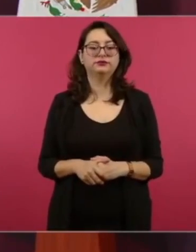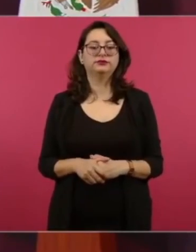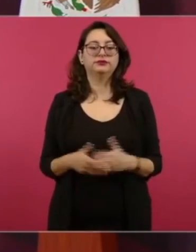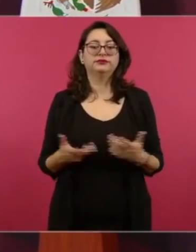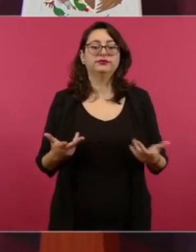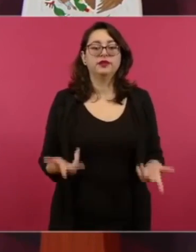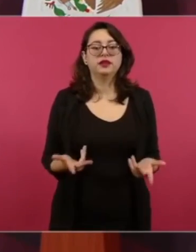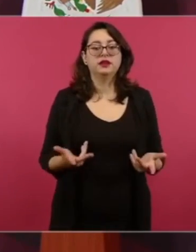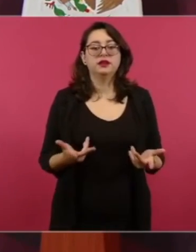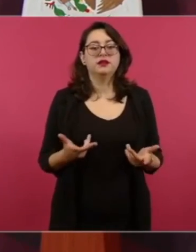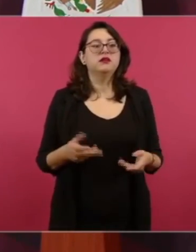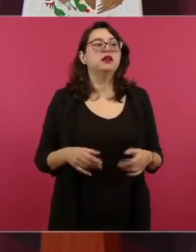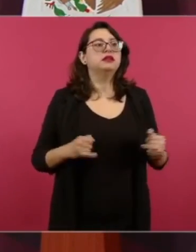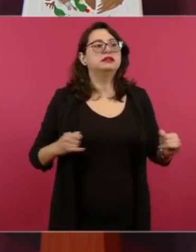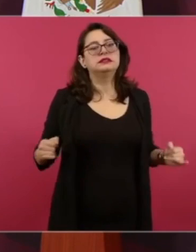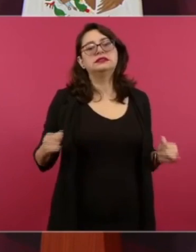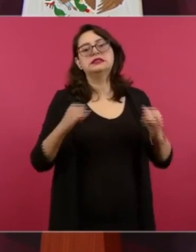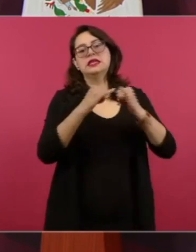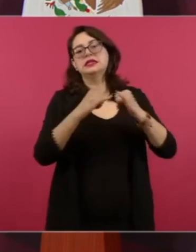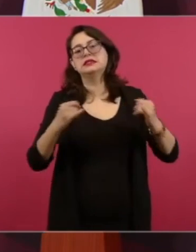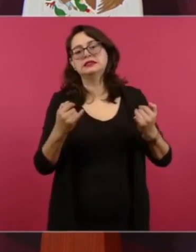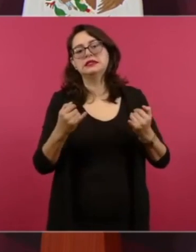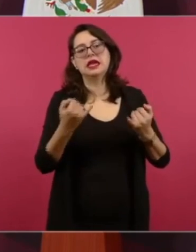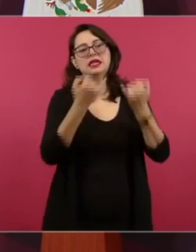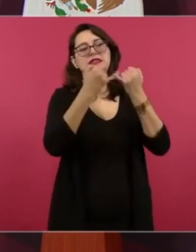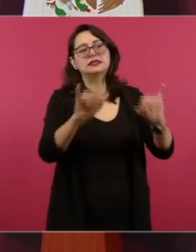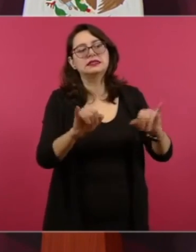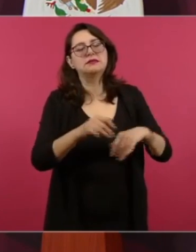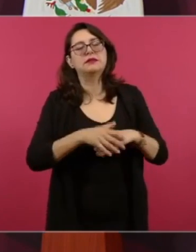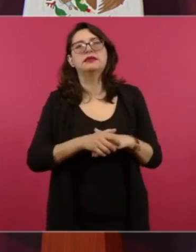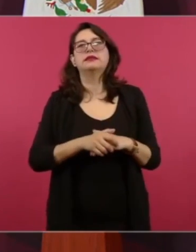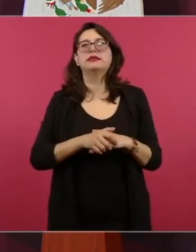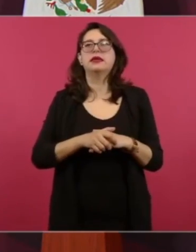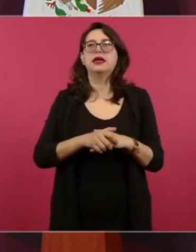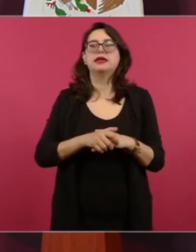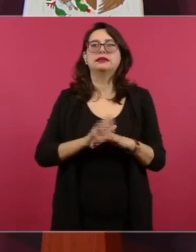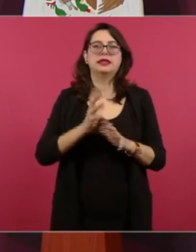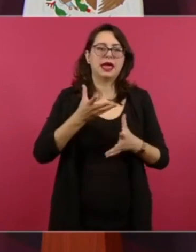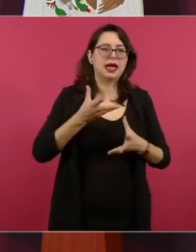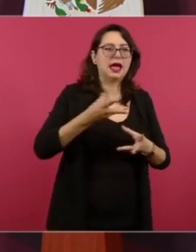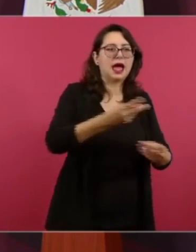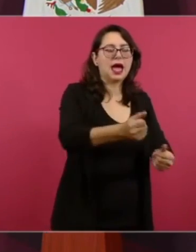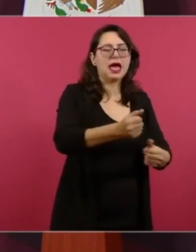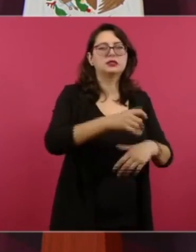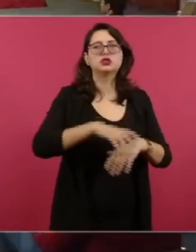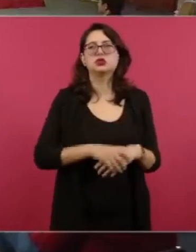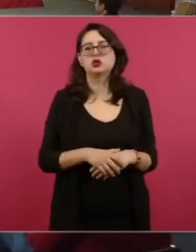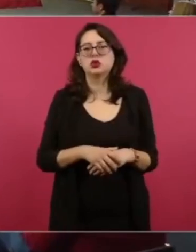crear los aparatos burocráticos, lo dedicaron